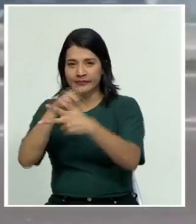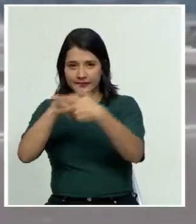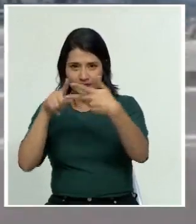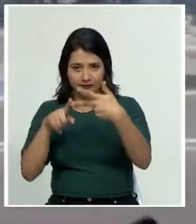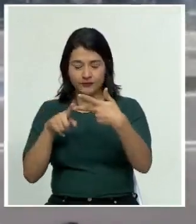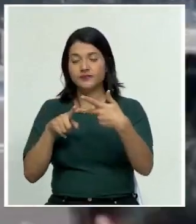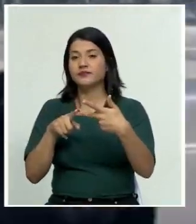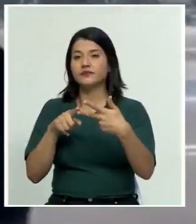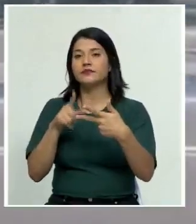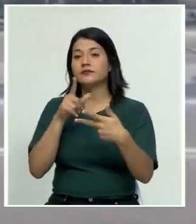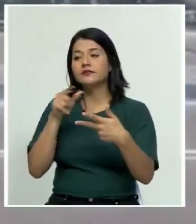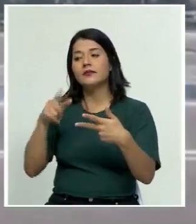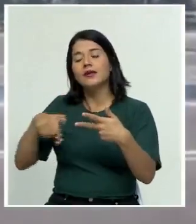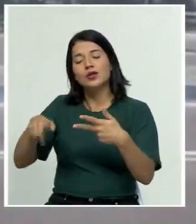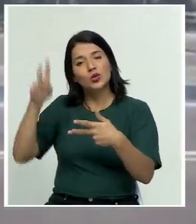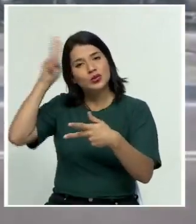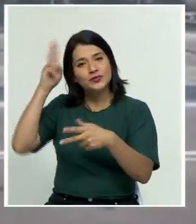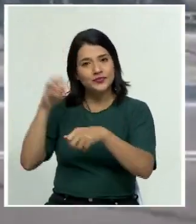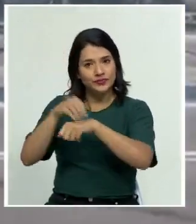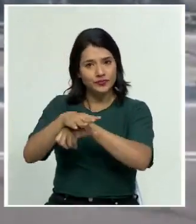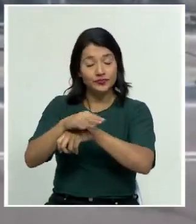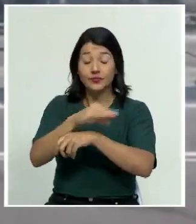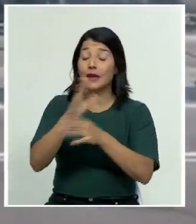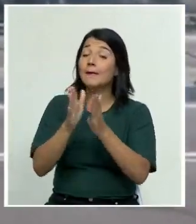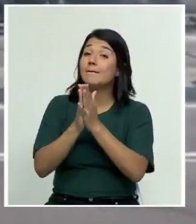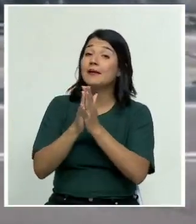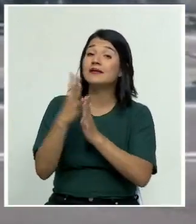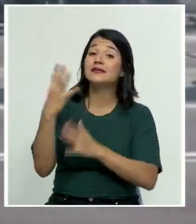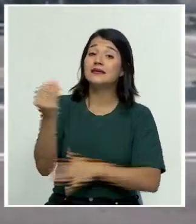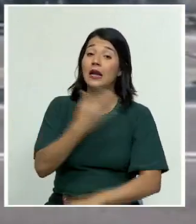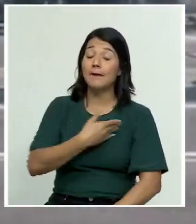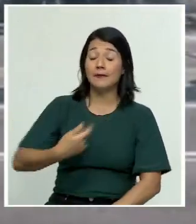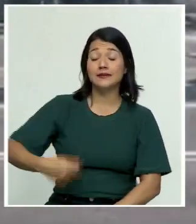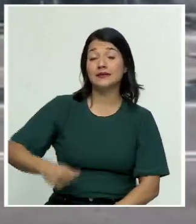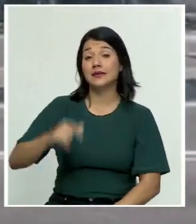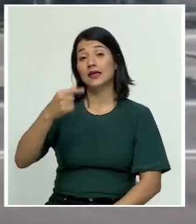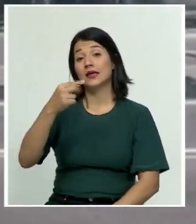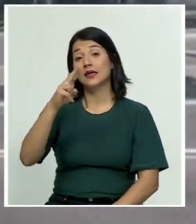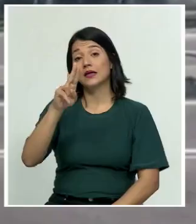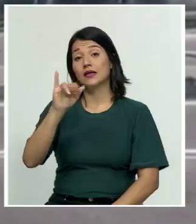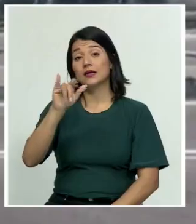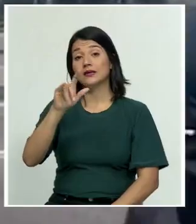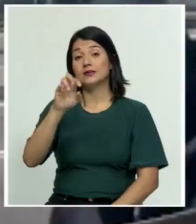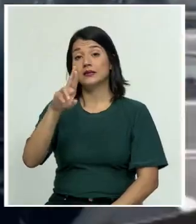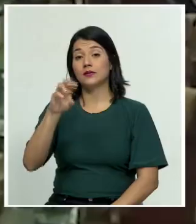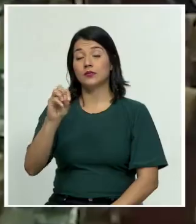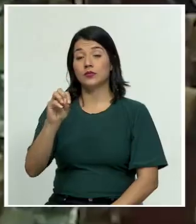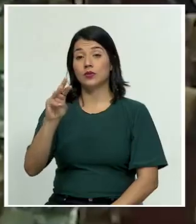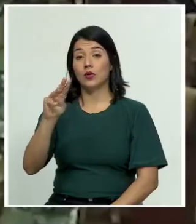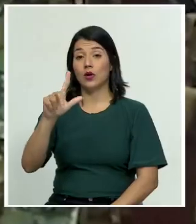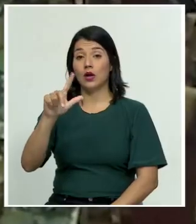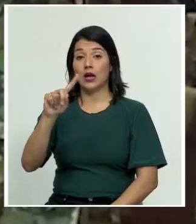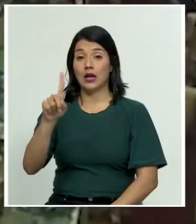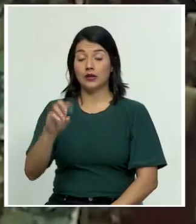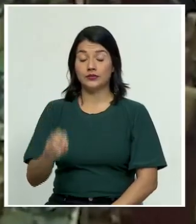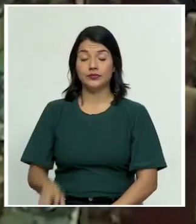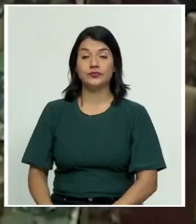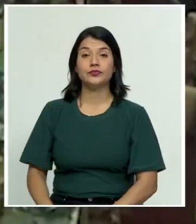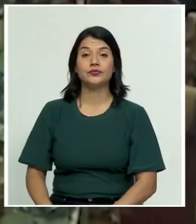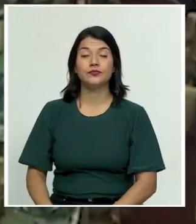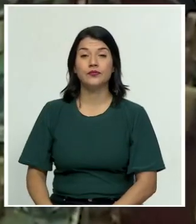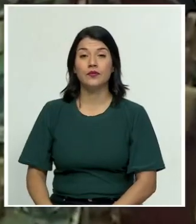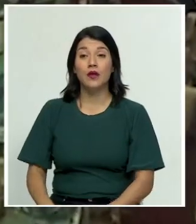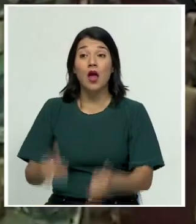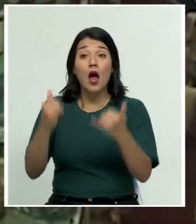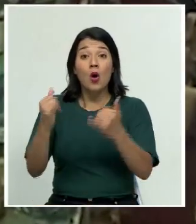a la capital ecuatoriana y piden la salida del presidente Guillermo Lasso. Las Fuerzas Armadas